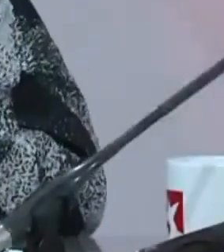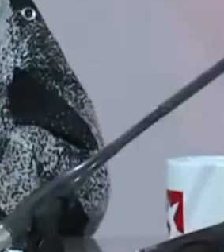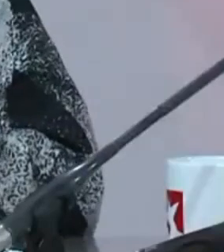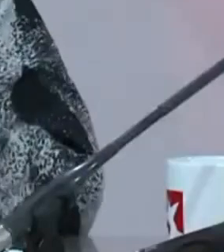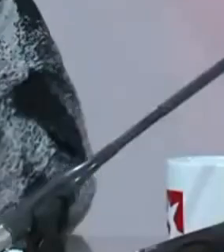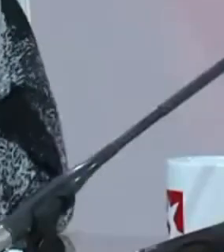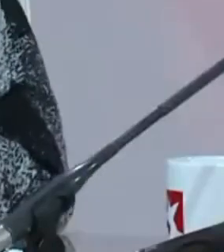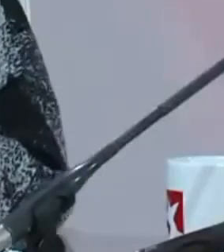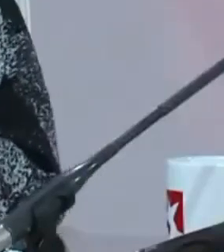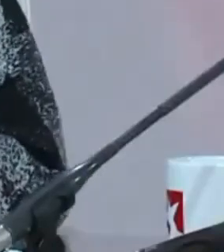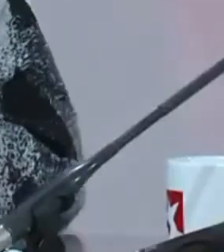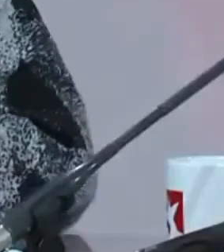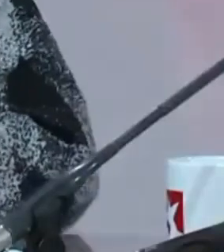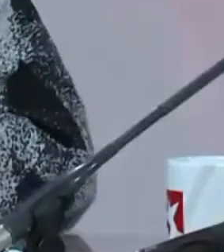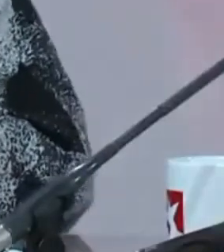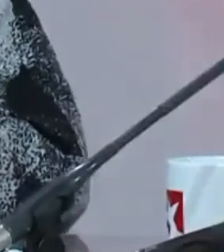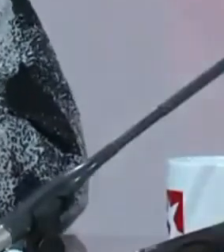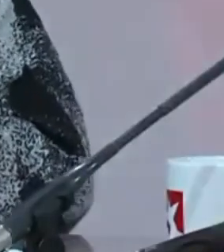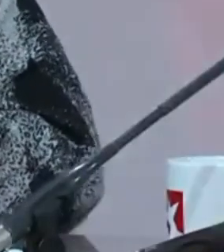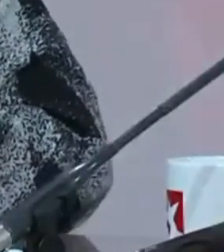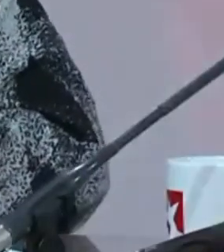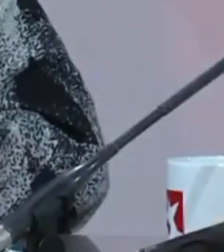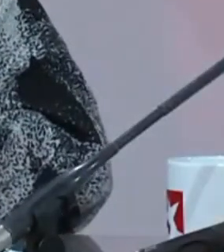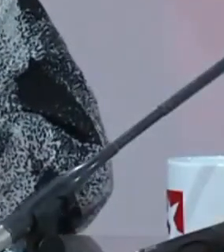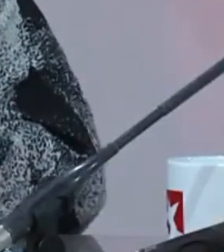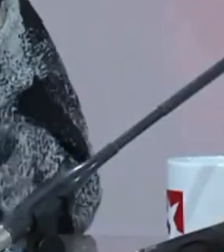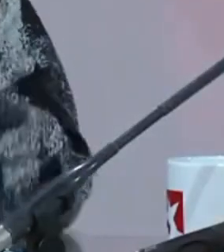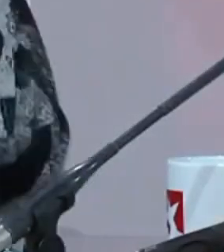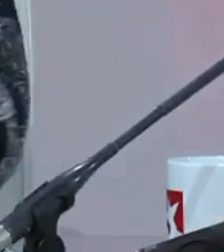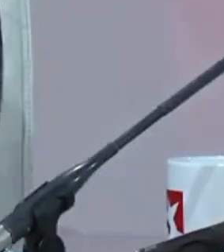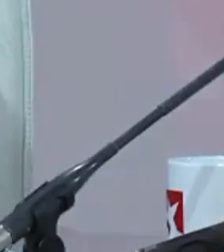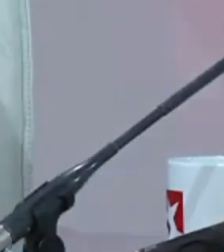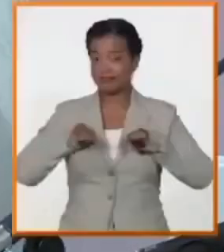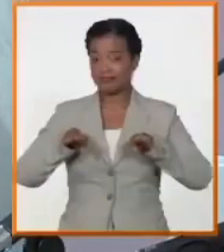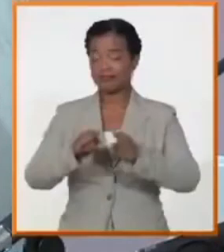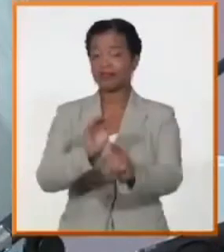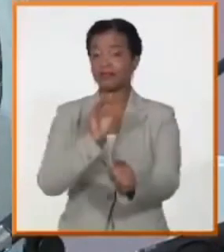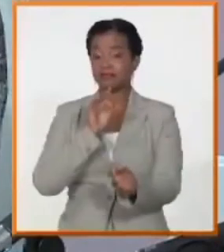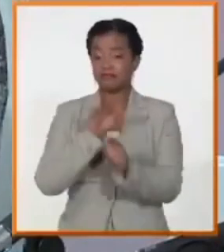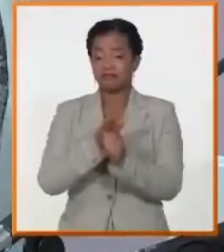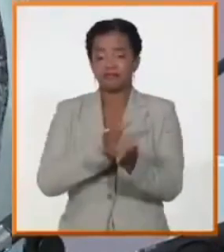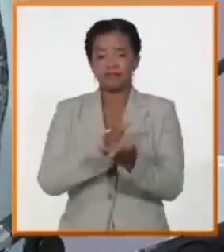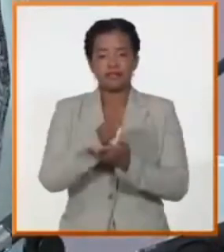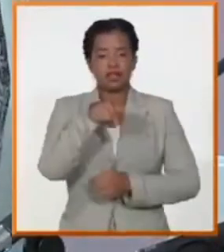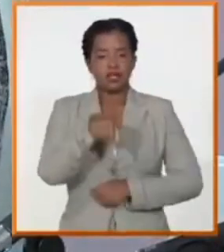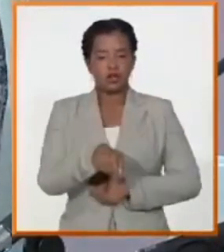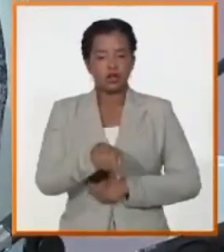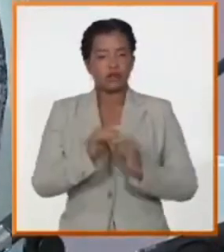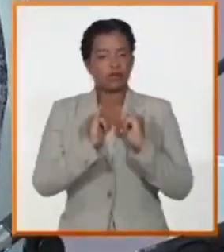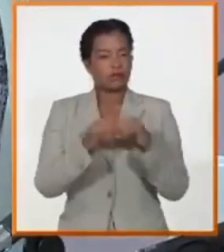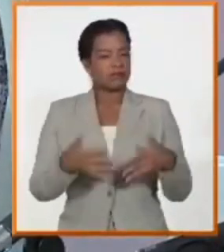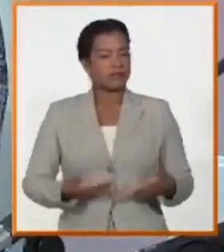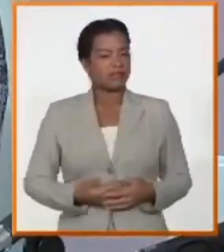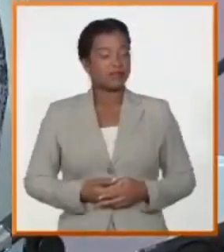Hola, muy buenas tardes, estimados televidentes y radioyentes. La Mesa Redonda da continuidad hoy a la que tuvo lugar